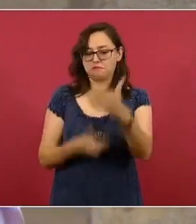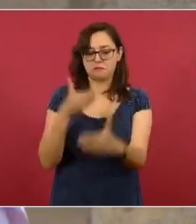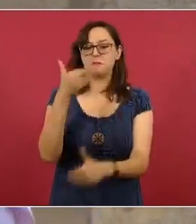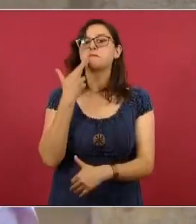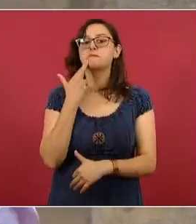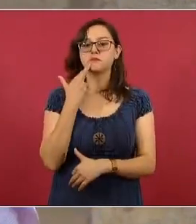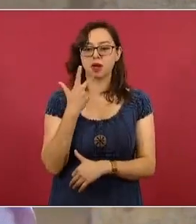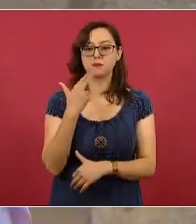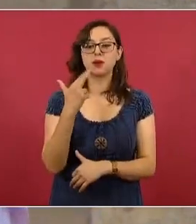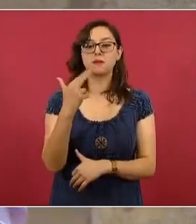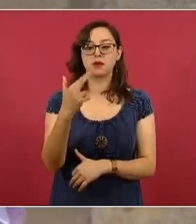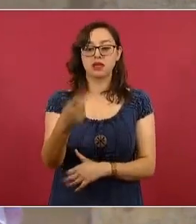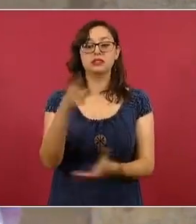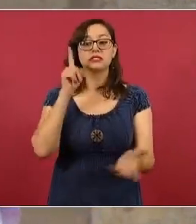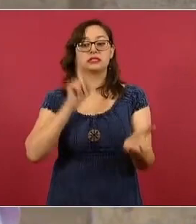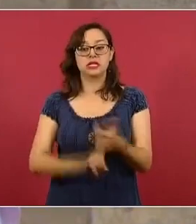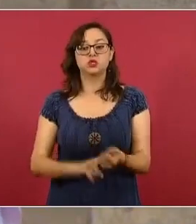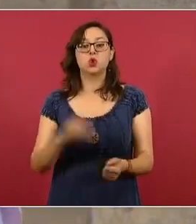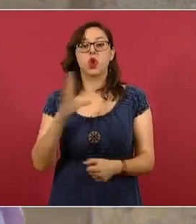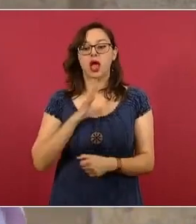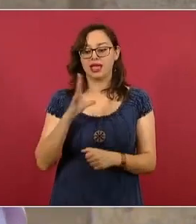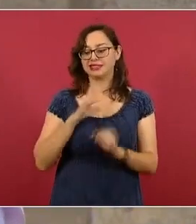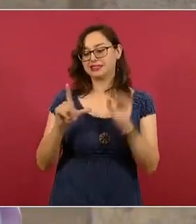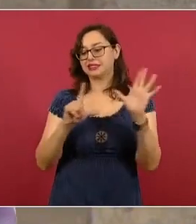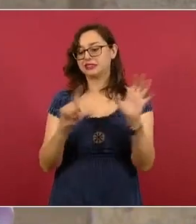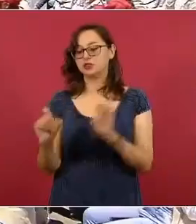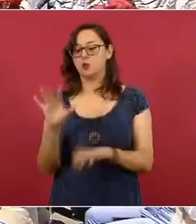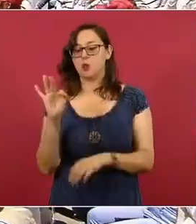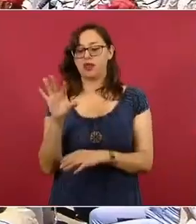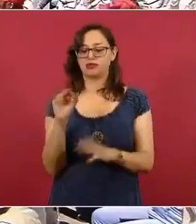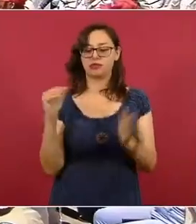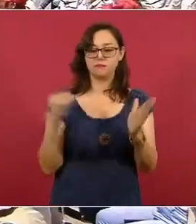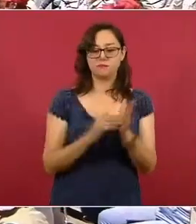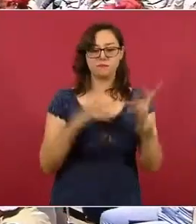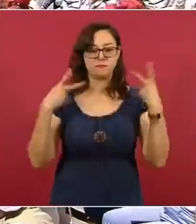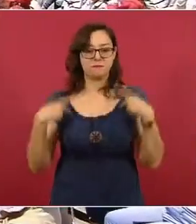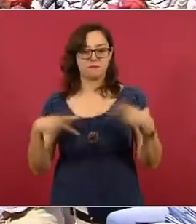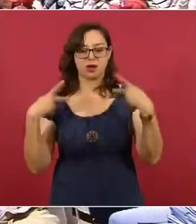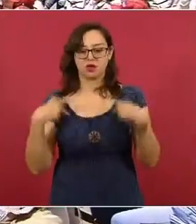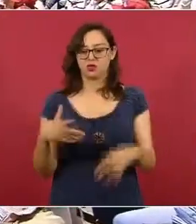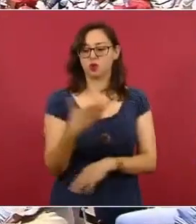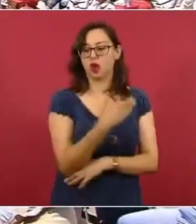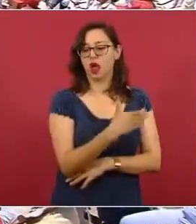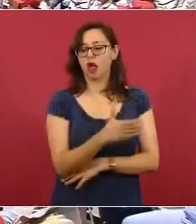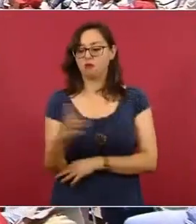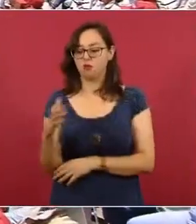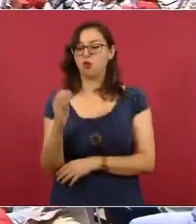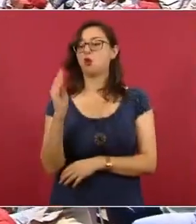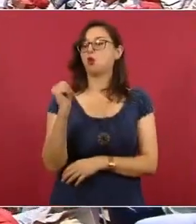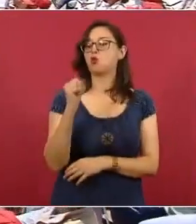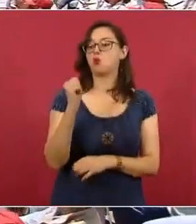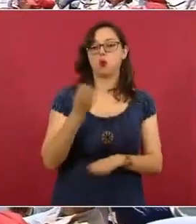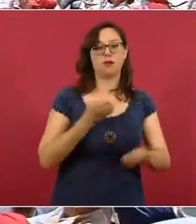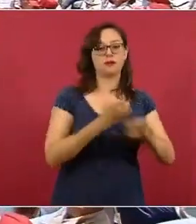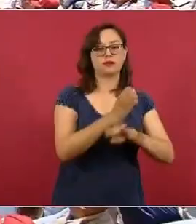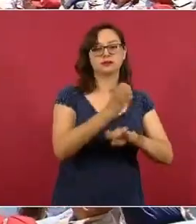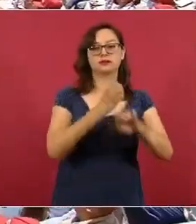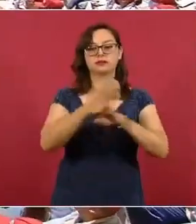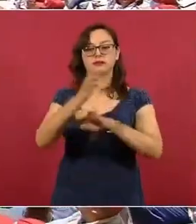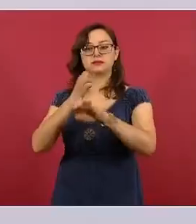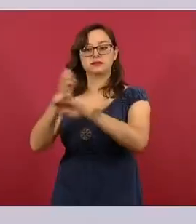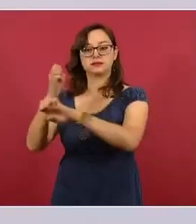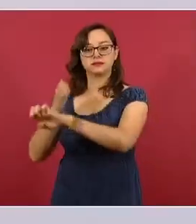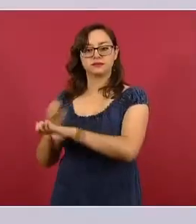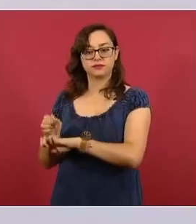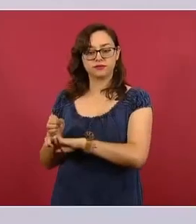Incluye a más de 740,000 productores de 9 estados de la República,